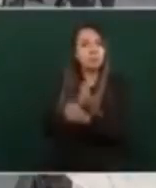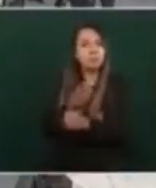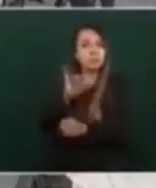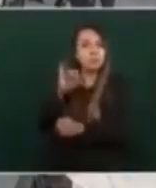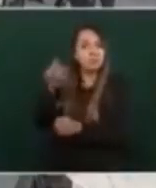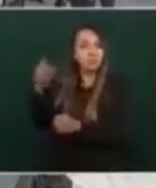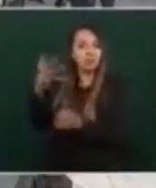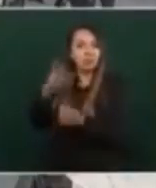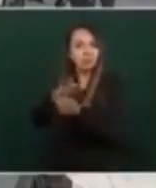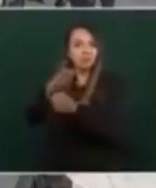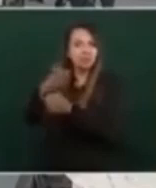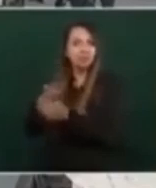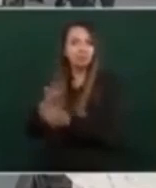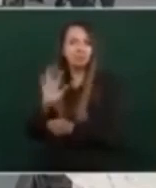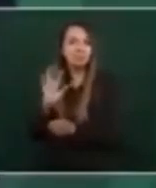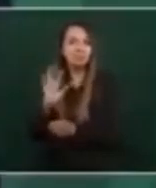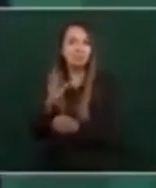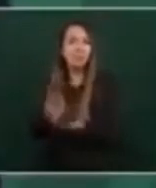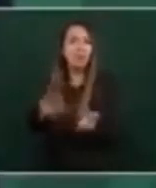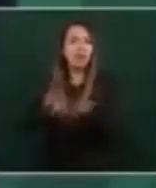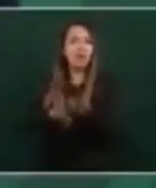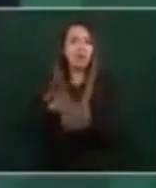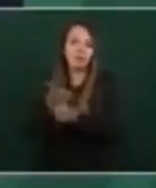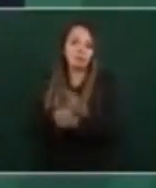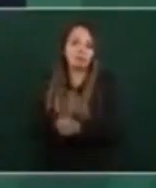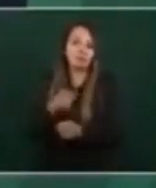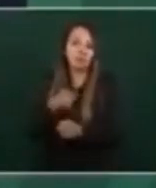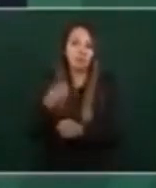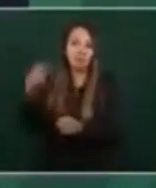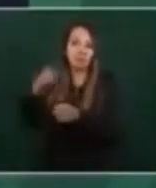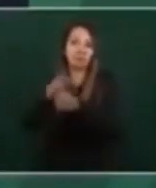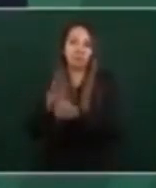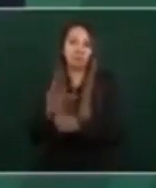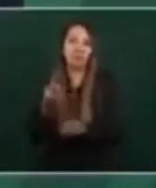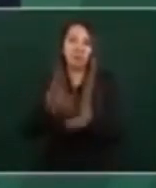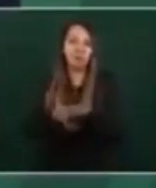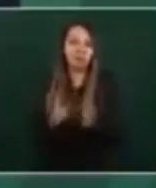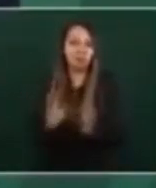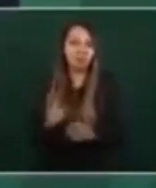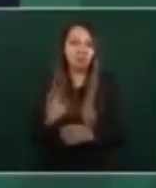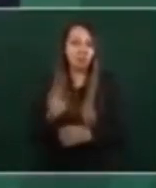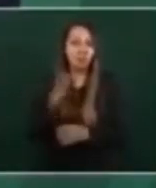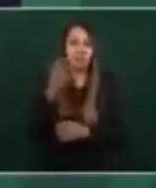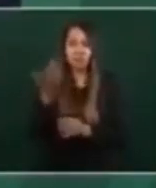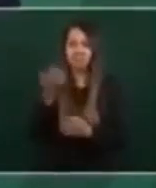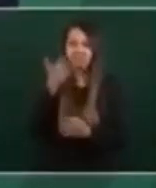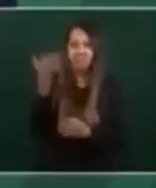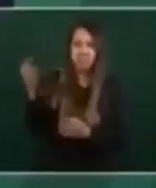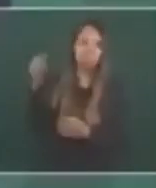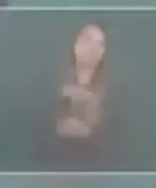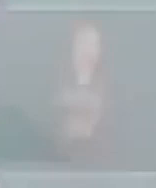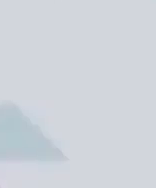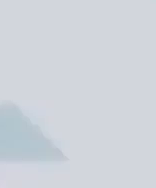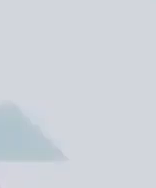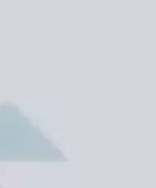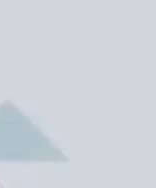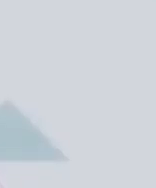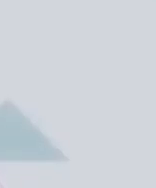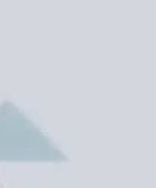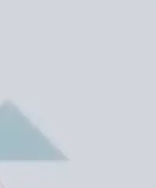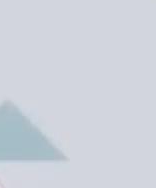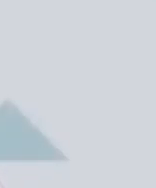Entonces está doblemente invitado. Y claro, si quiere estar ahí, los invito a Palacio.